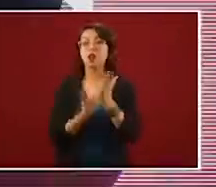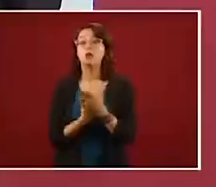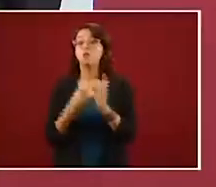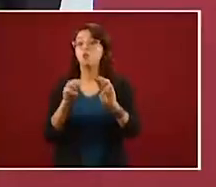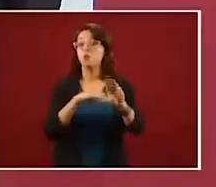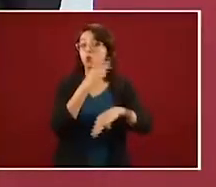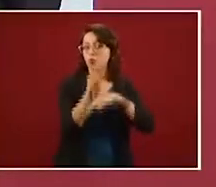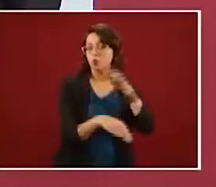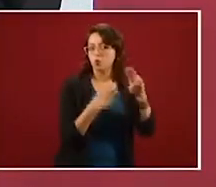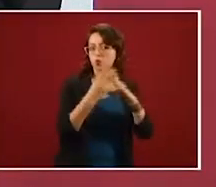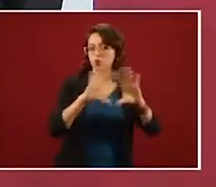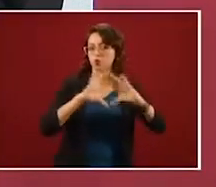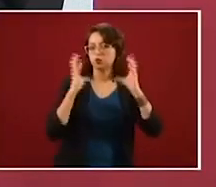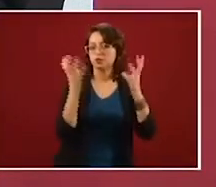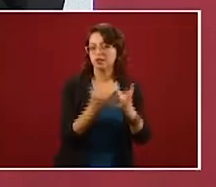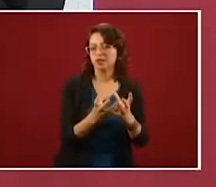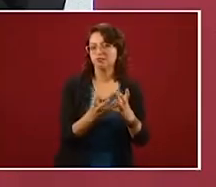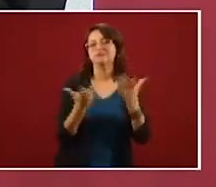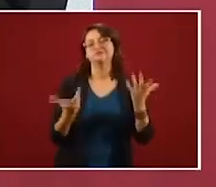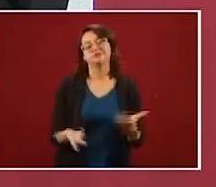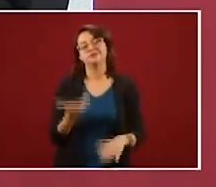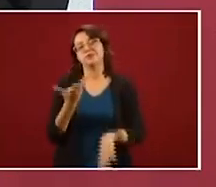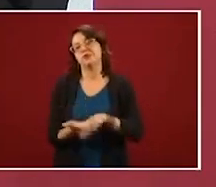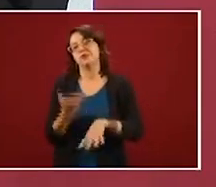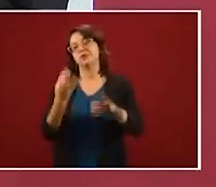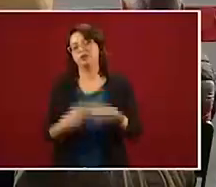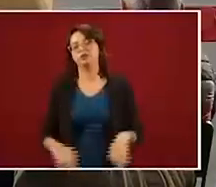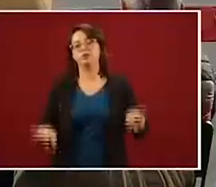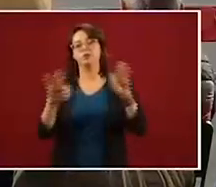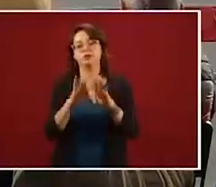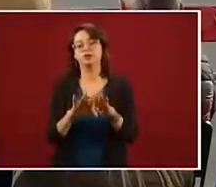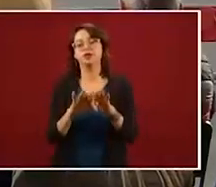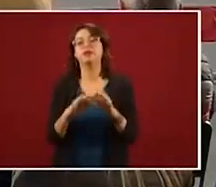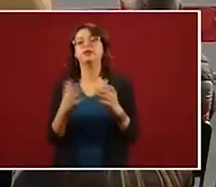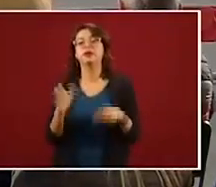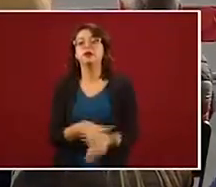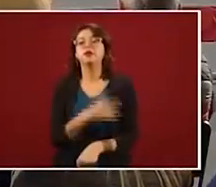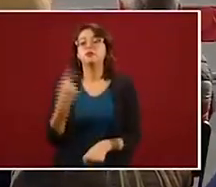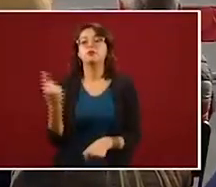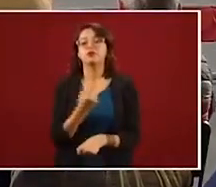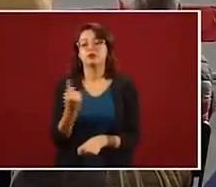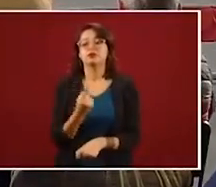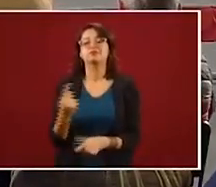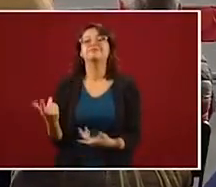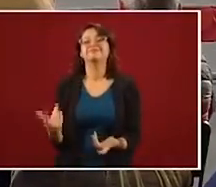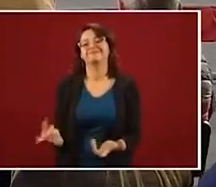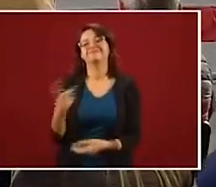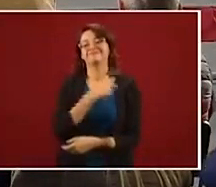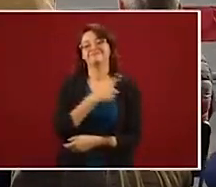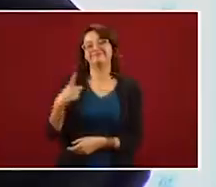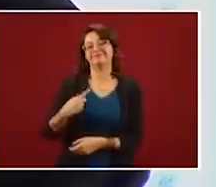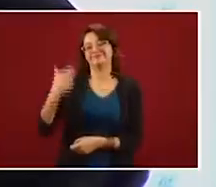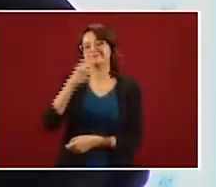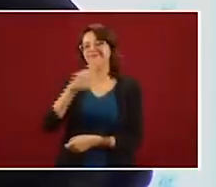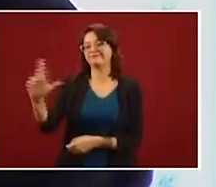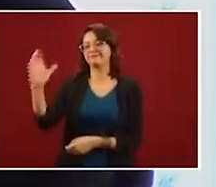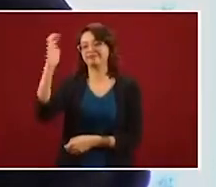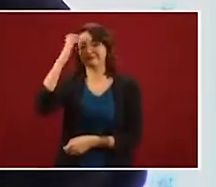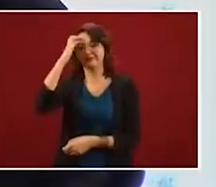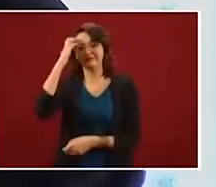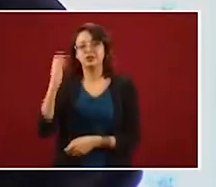global, es mucho más relevante en esta lógica, pues, el reconocer que estamos subiendo